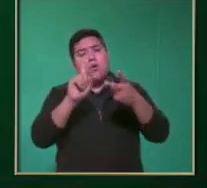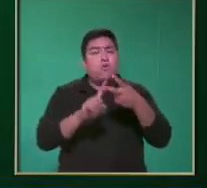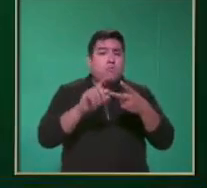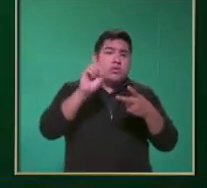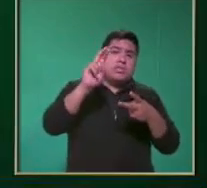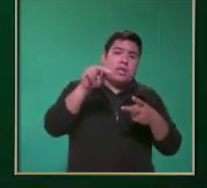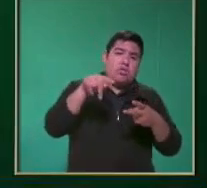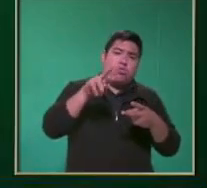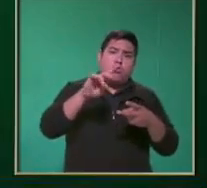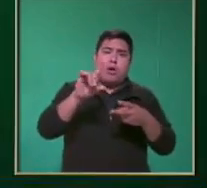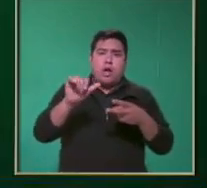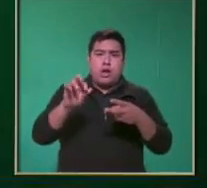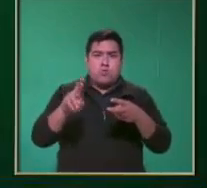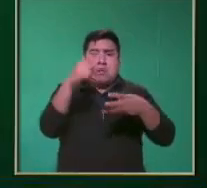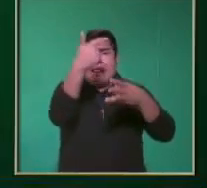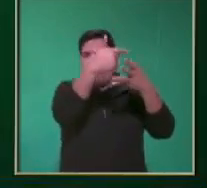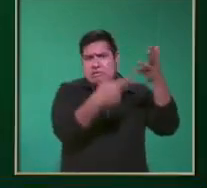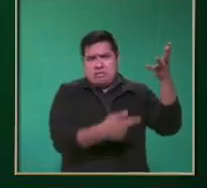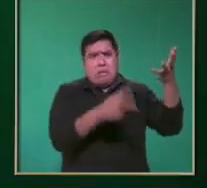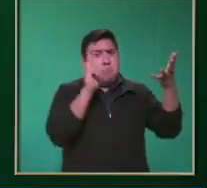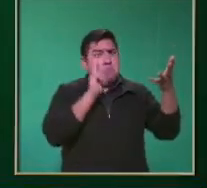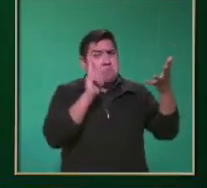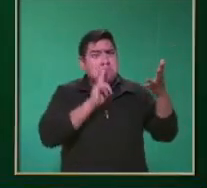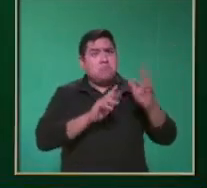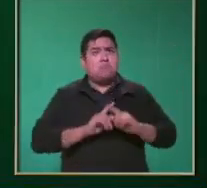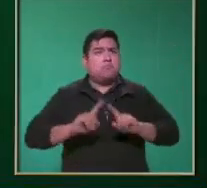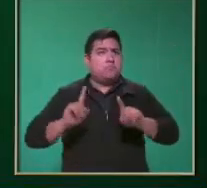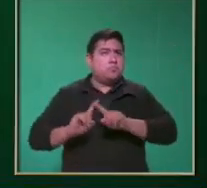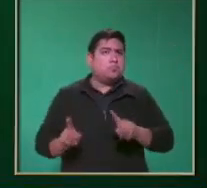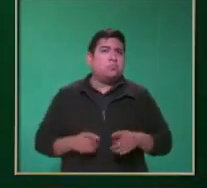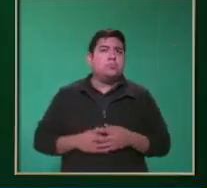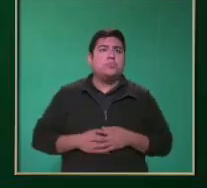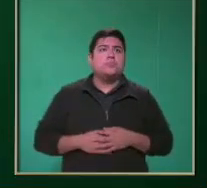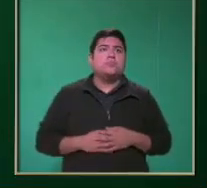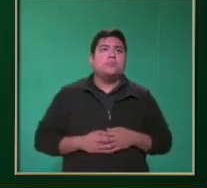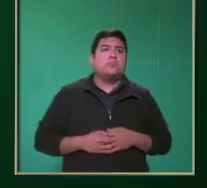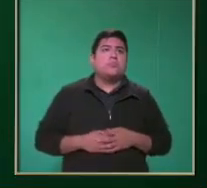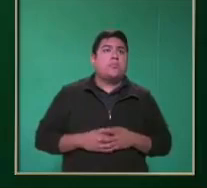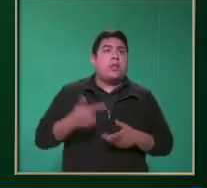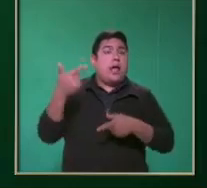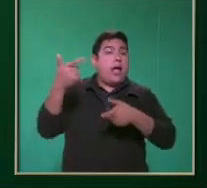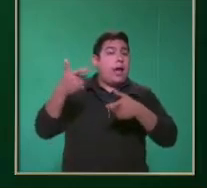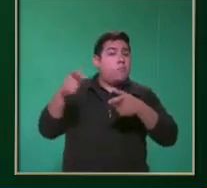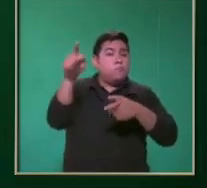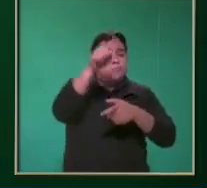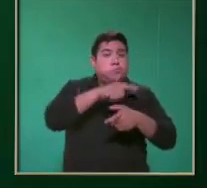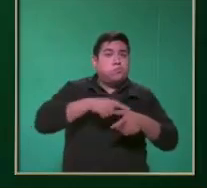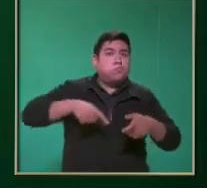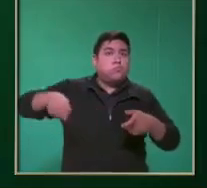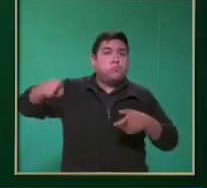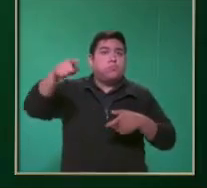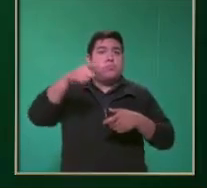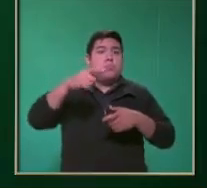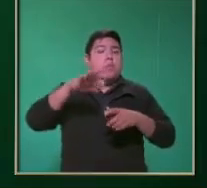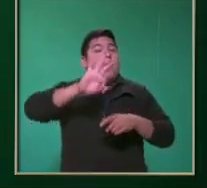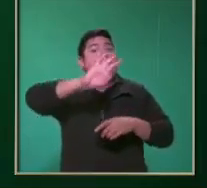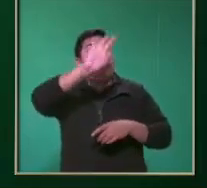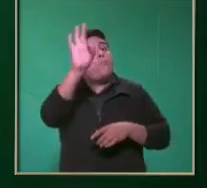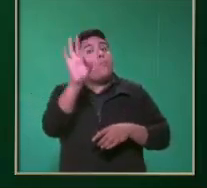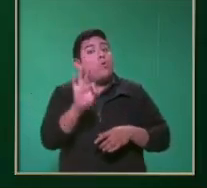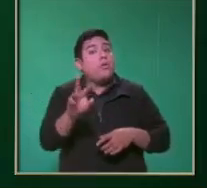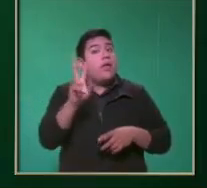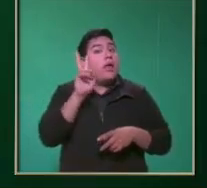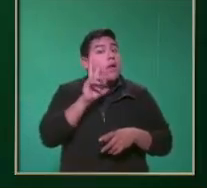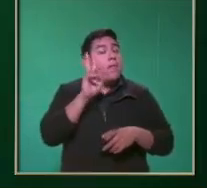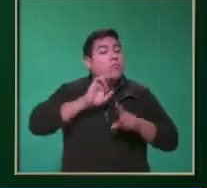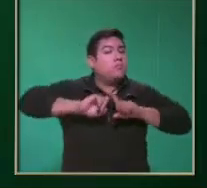santuarios y demás nombres que ya viste en la lista anterior. En esta gráfica puedes observar el porcentaje de